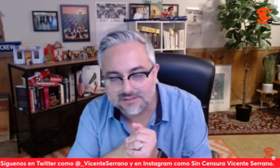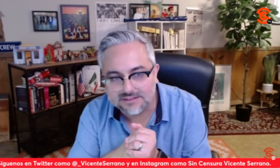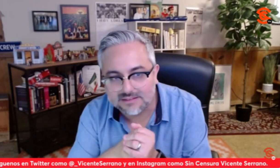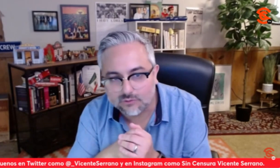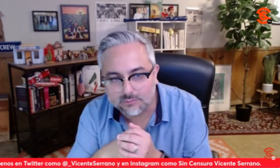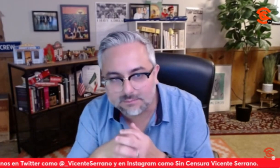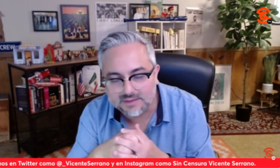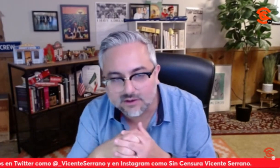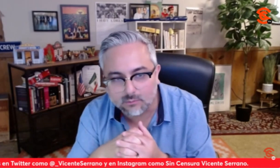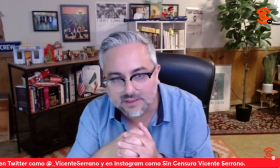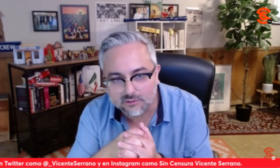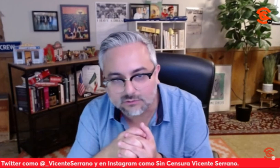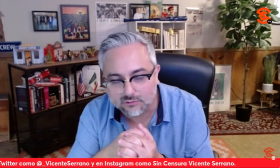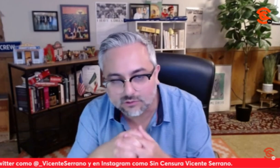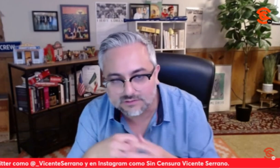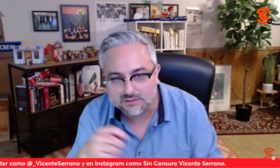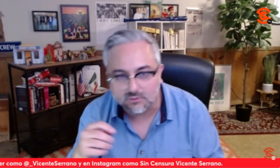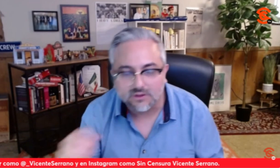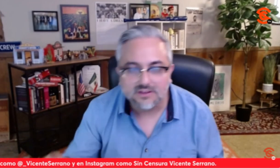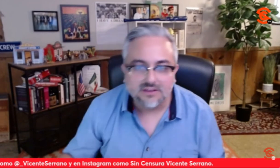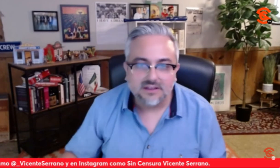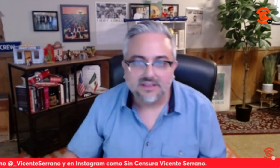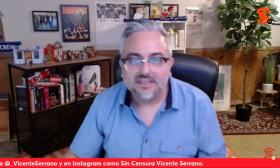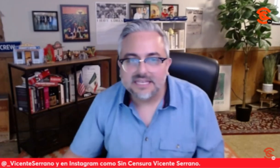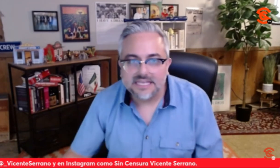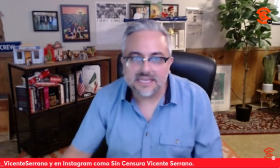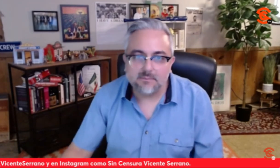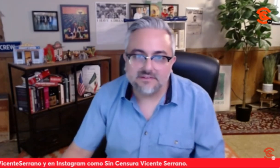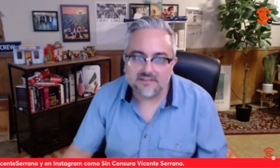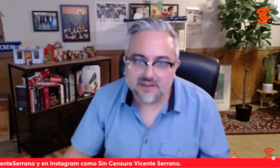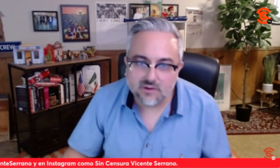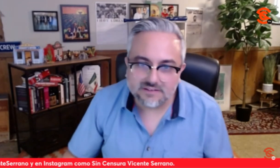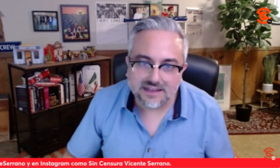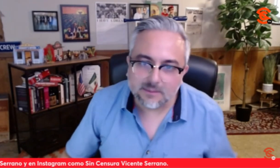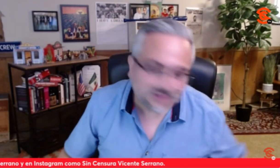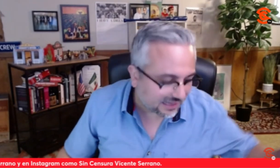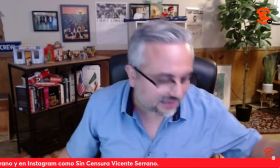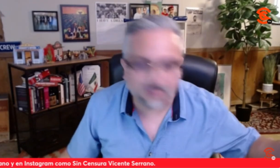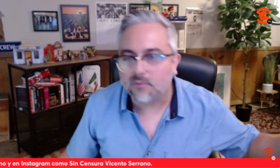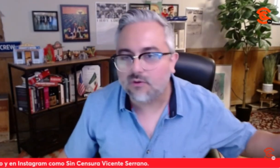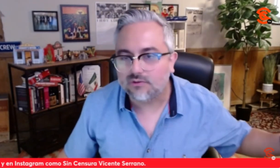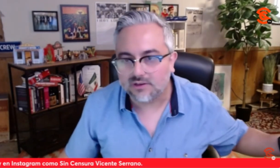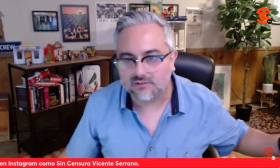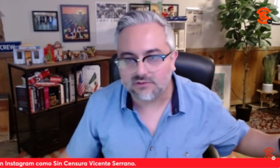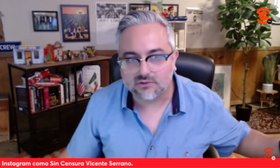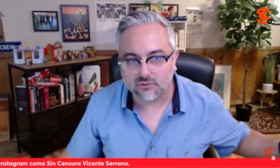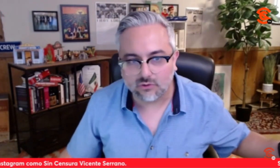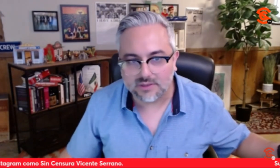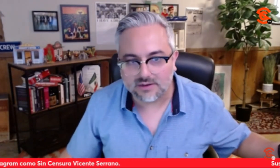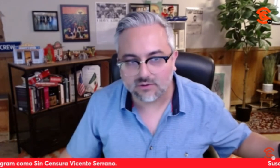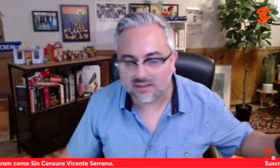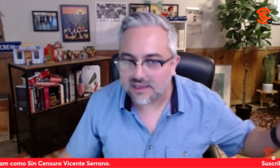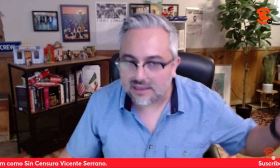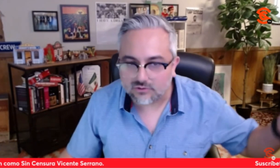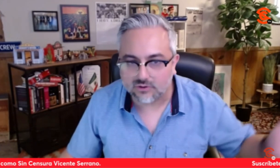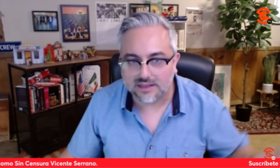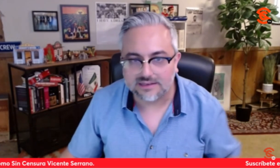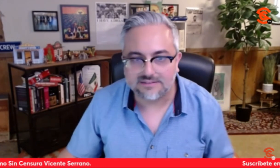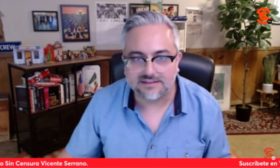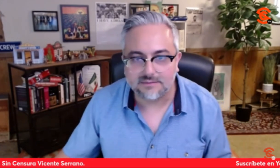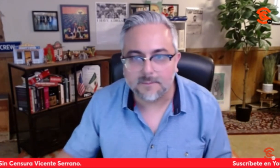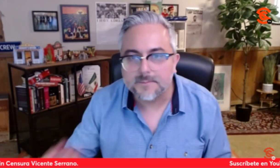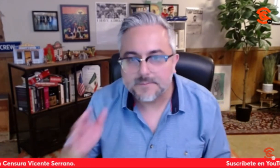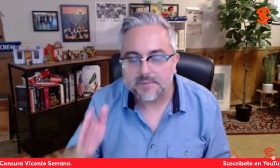ministra presidenta Norma Piña, como ella lo solicitó. Y el presidente le dijo a Sara que pues, se le queda poco en su gestión y su gobierno, que ya hizo